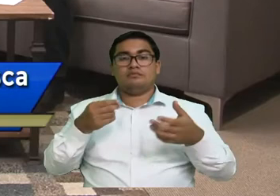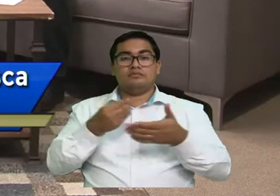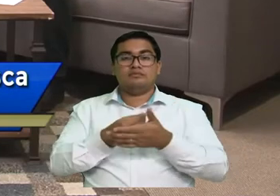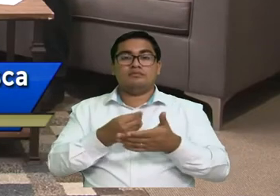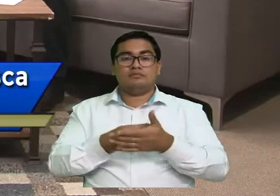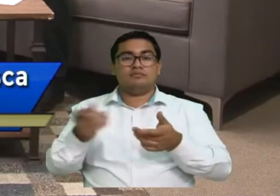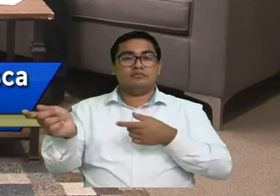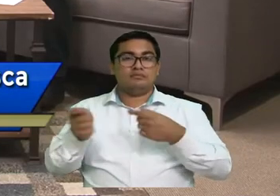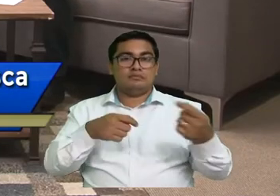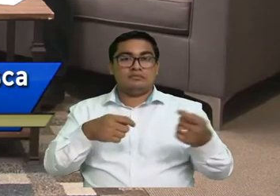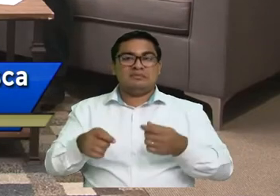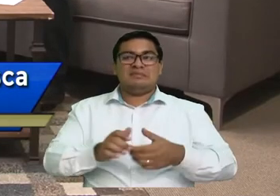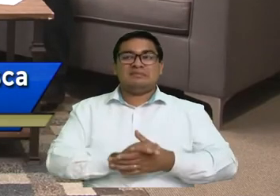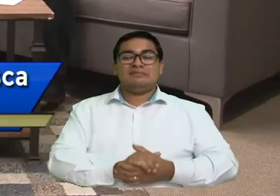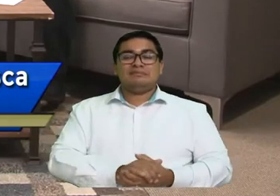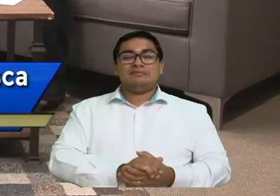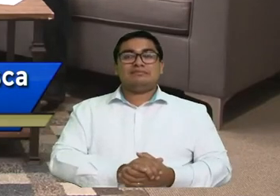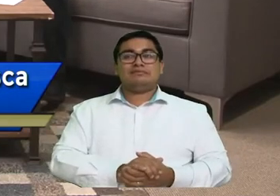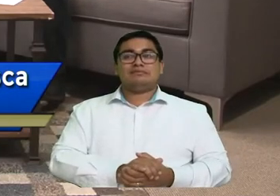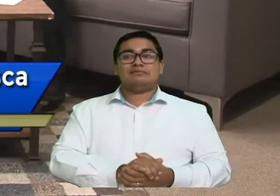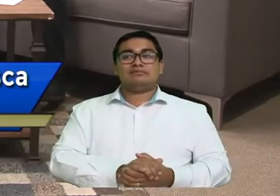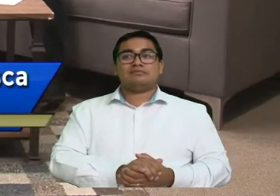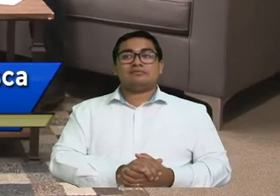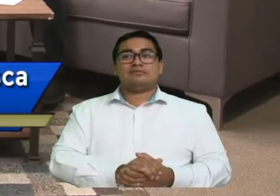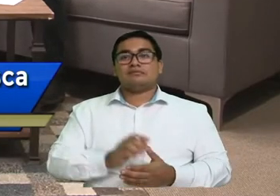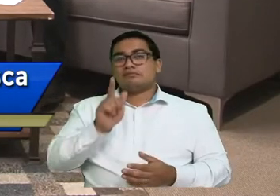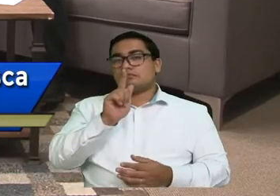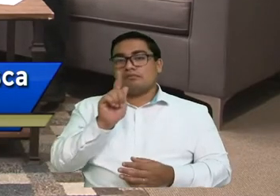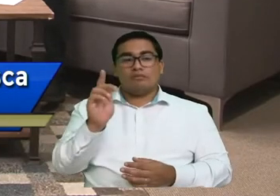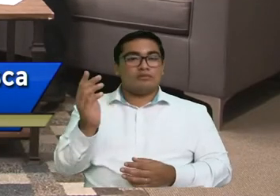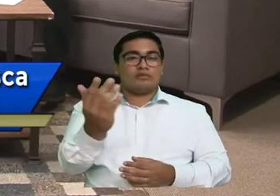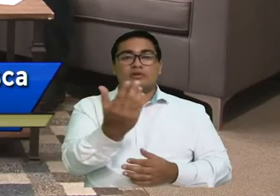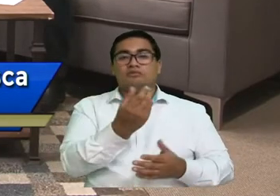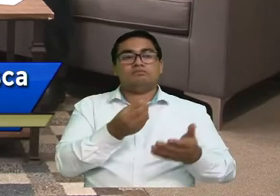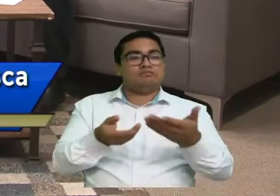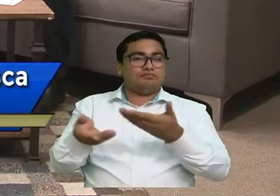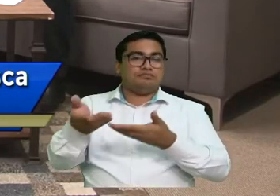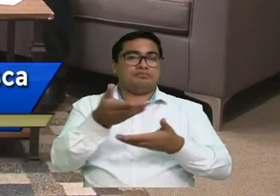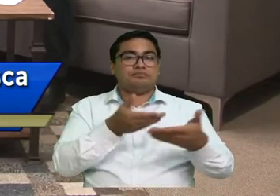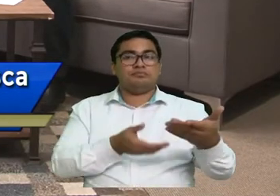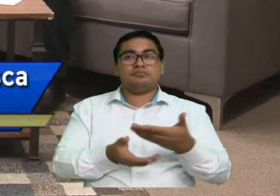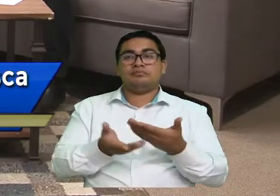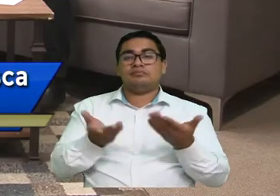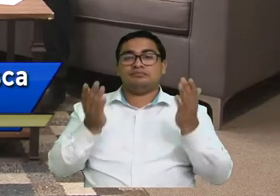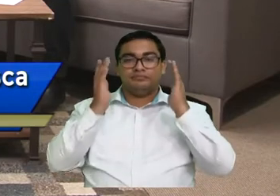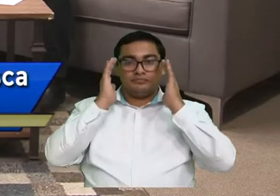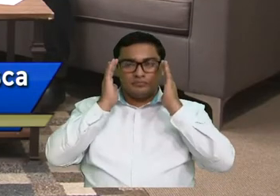Comercio, donde estamos involucrados todos. Y